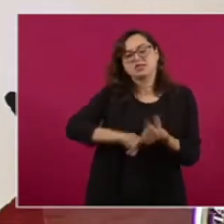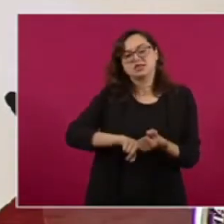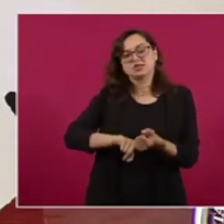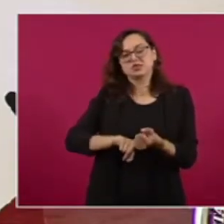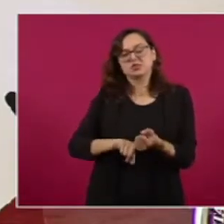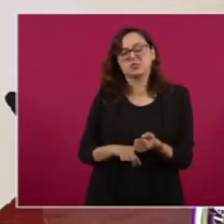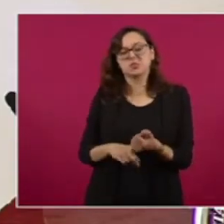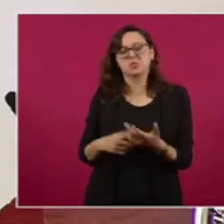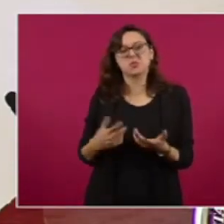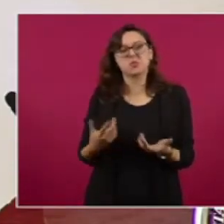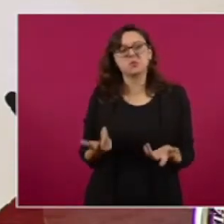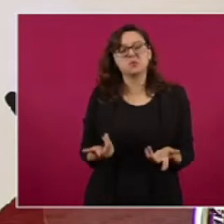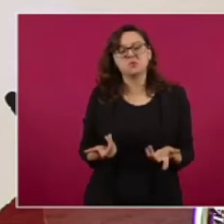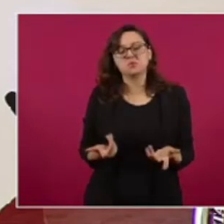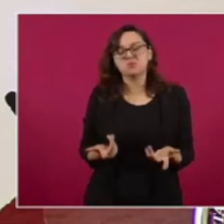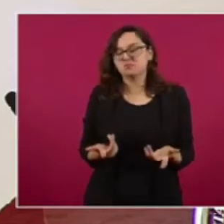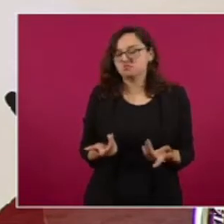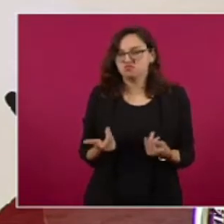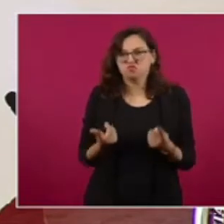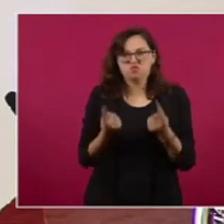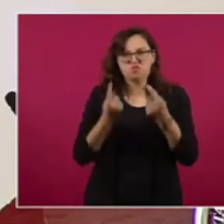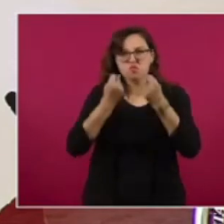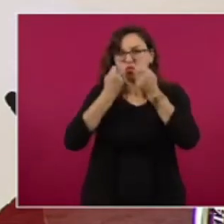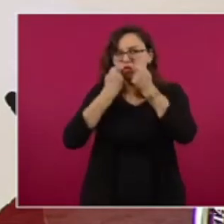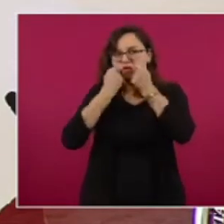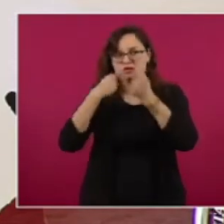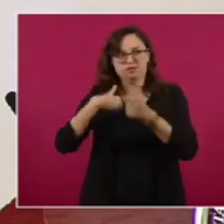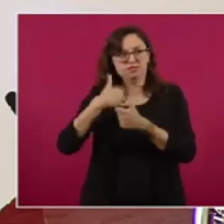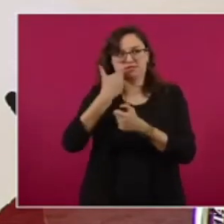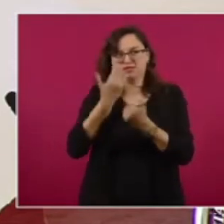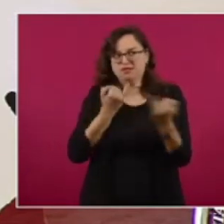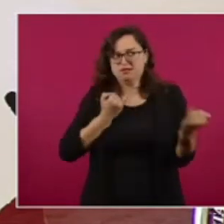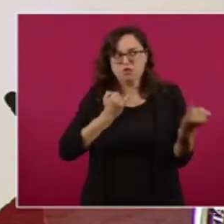de que había que